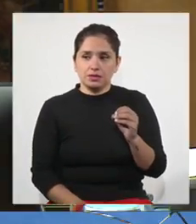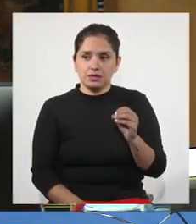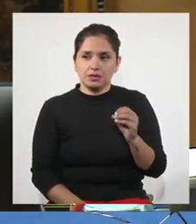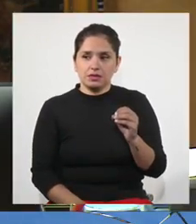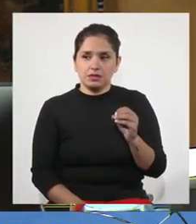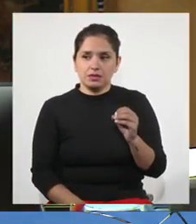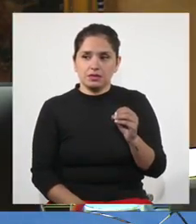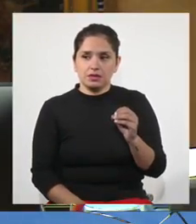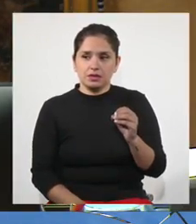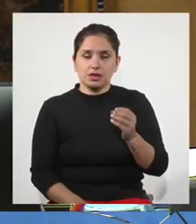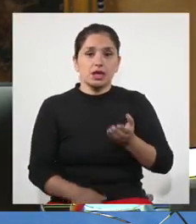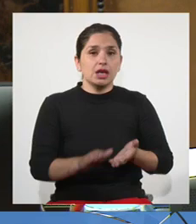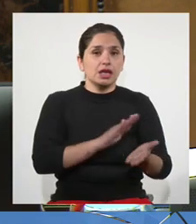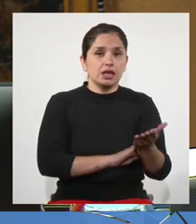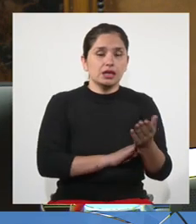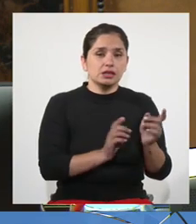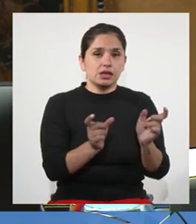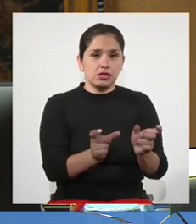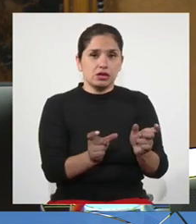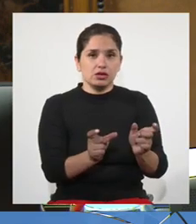No está... ¿Ingresado a Contraloría?